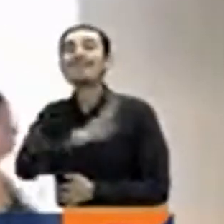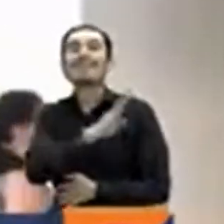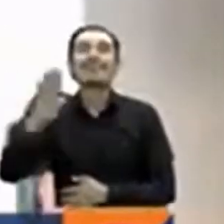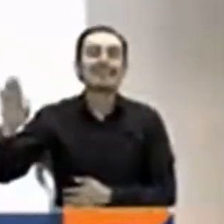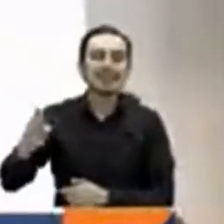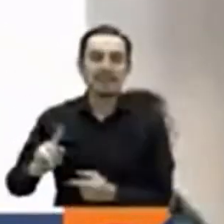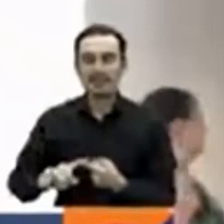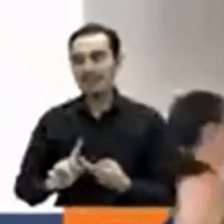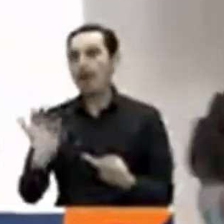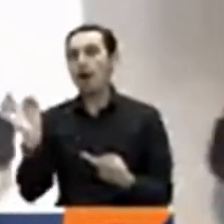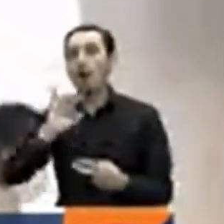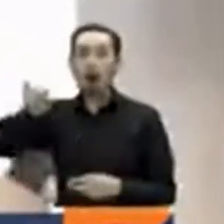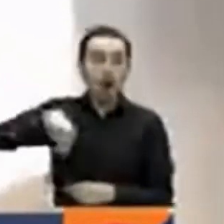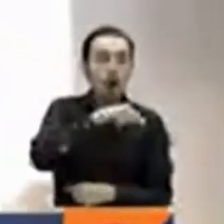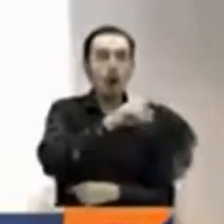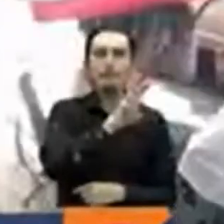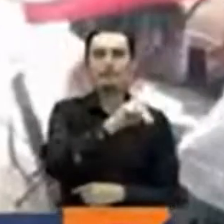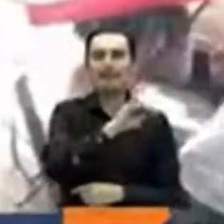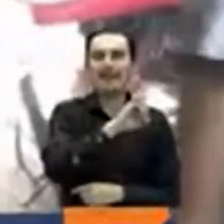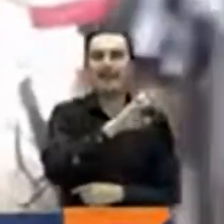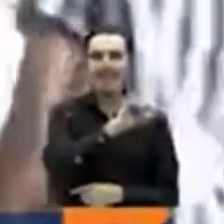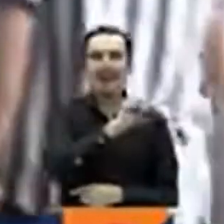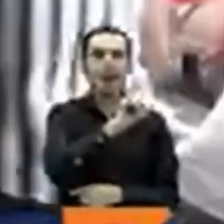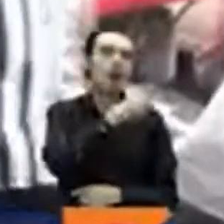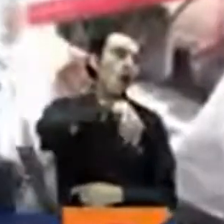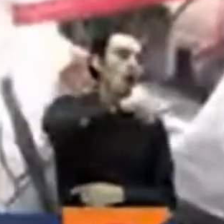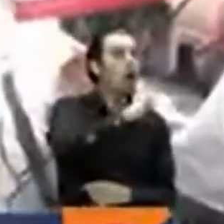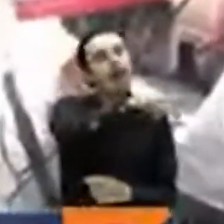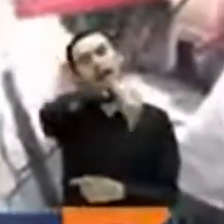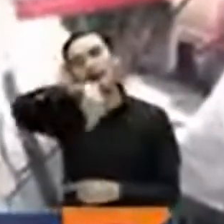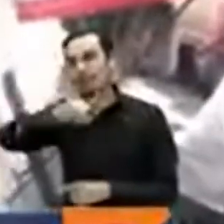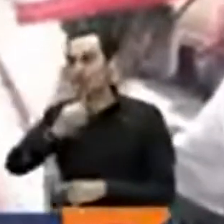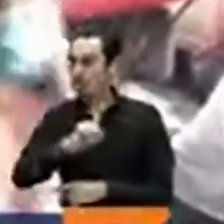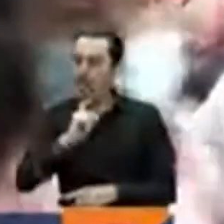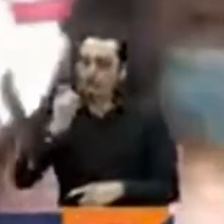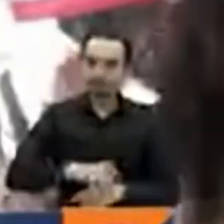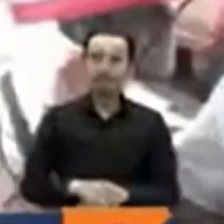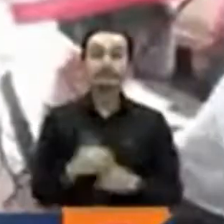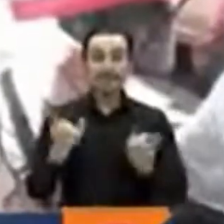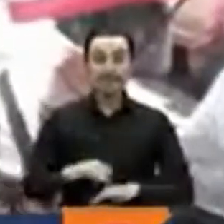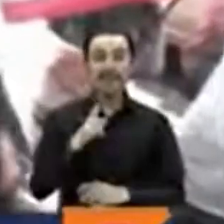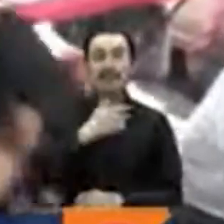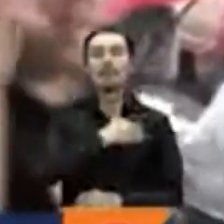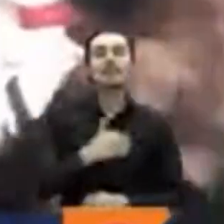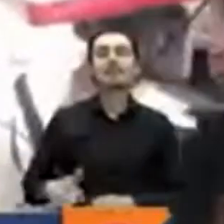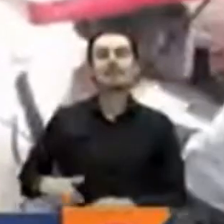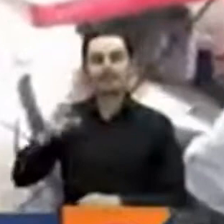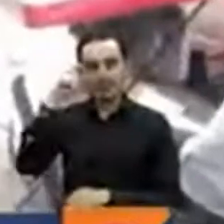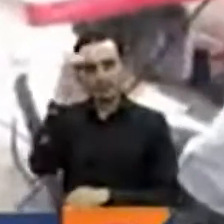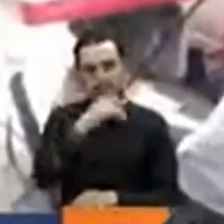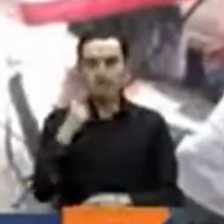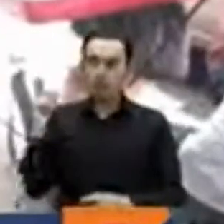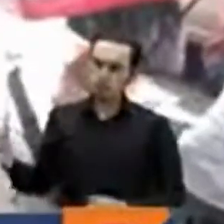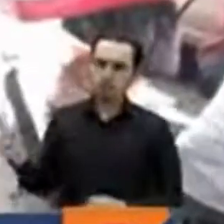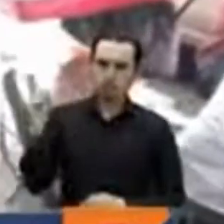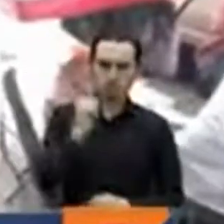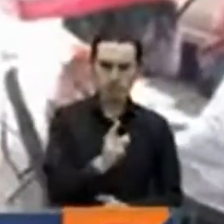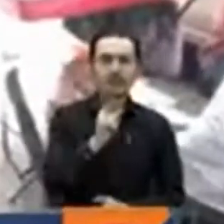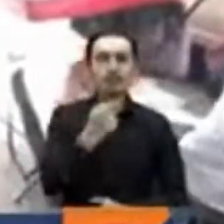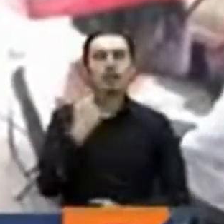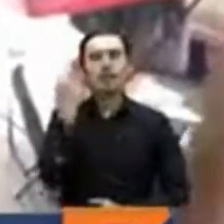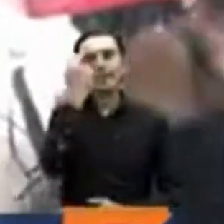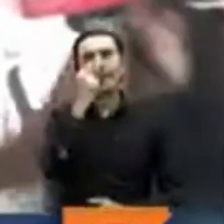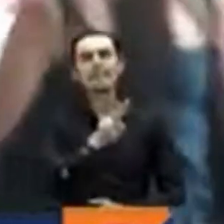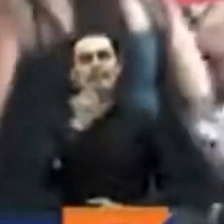o hasta Maicao para hacer el tránsito. Se espera que este 26 de septiembre el presidente Gustavo Petro haga presencia en la zona fronteriza para